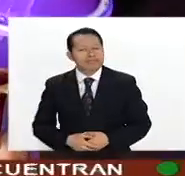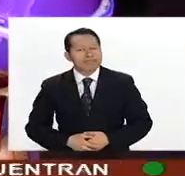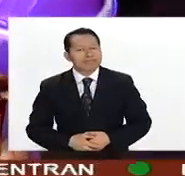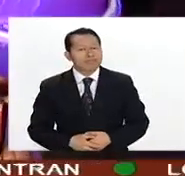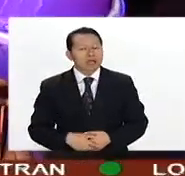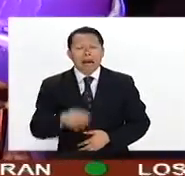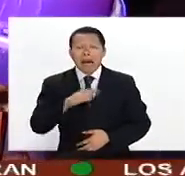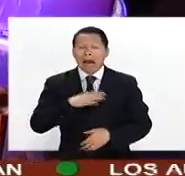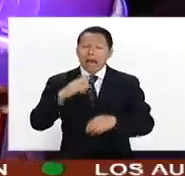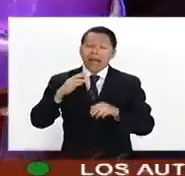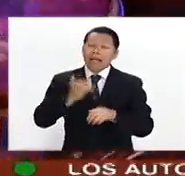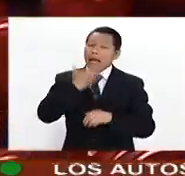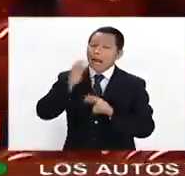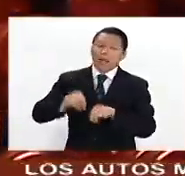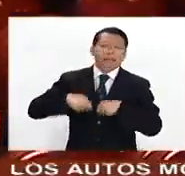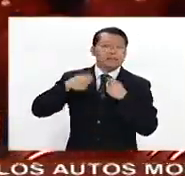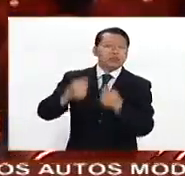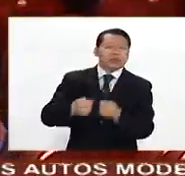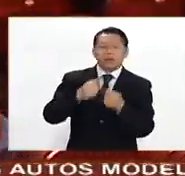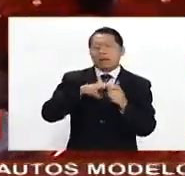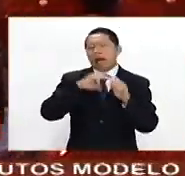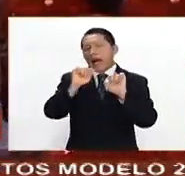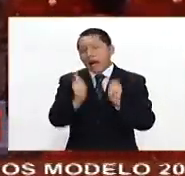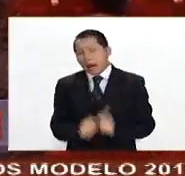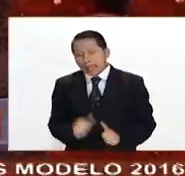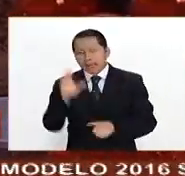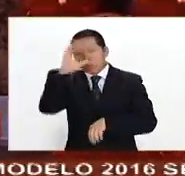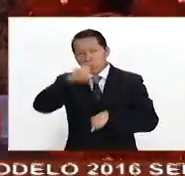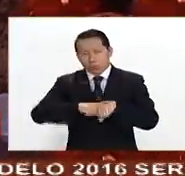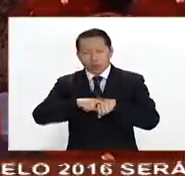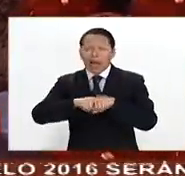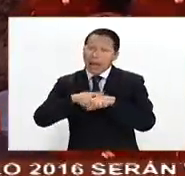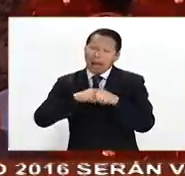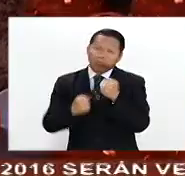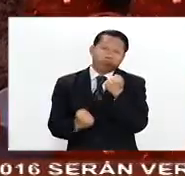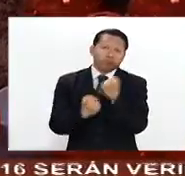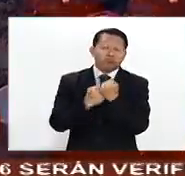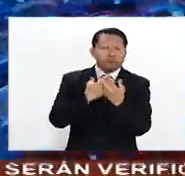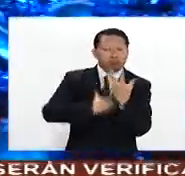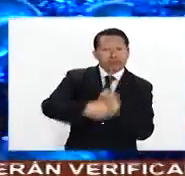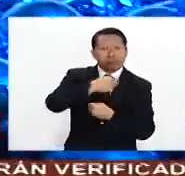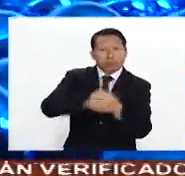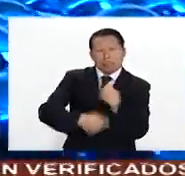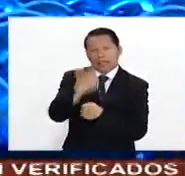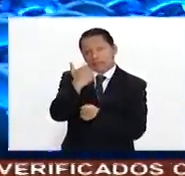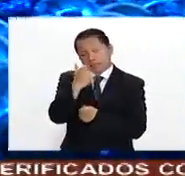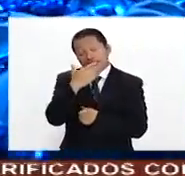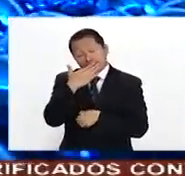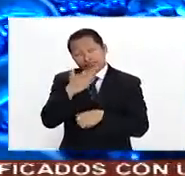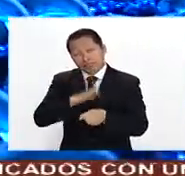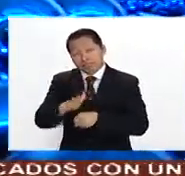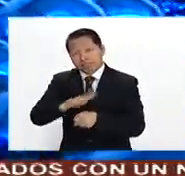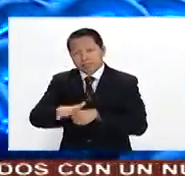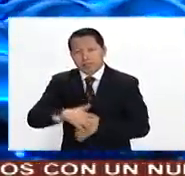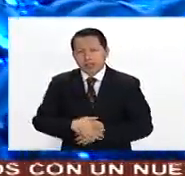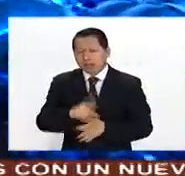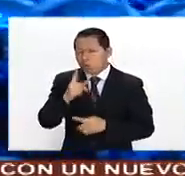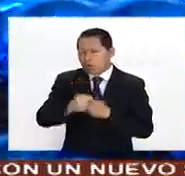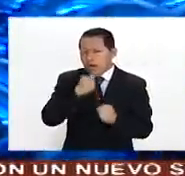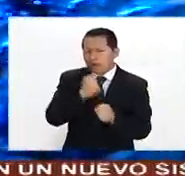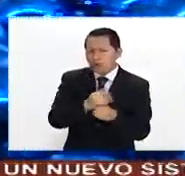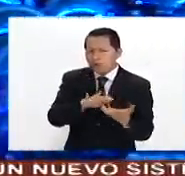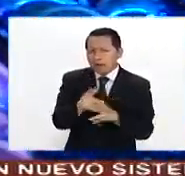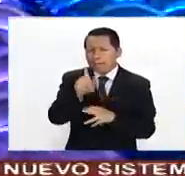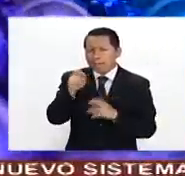tradición llena de arte y cultura, al mismo tiempo que sustenta la economía de las familias. Al año deja una derrama económica de